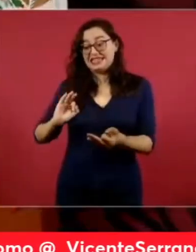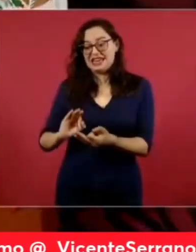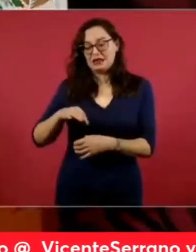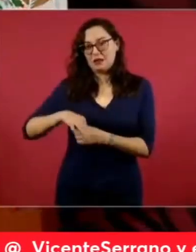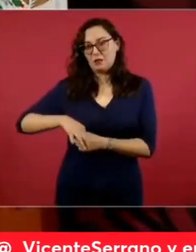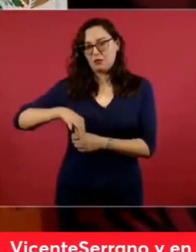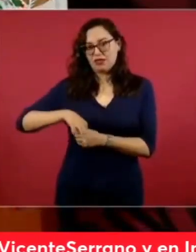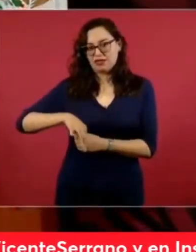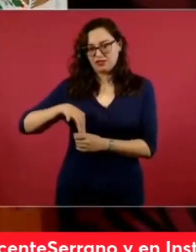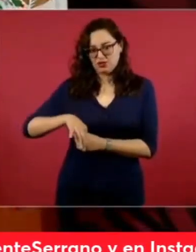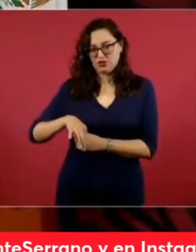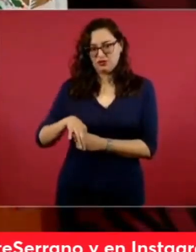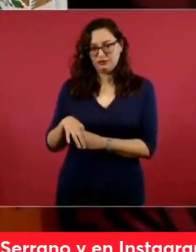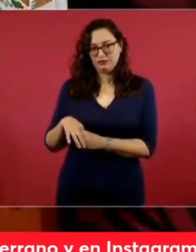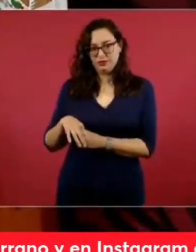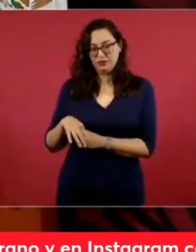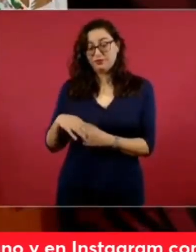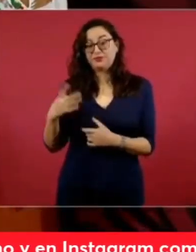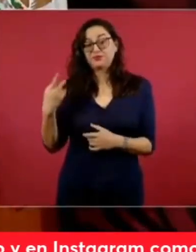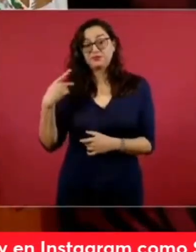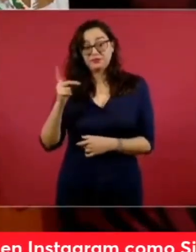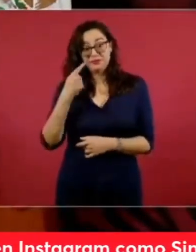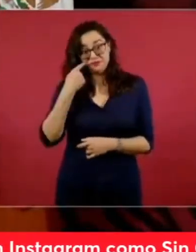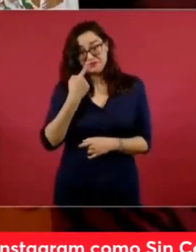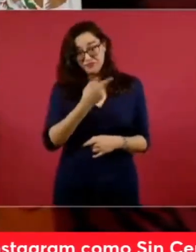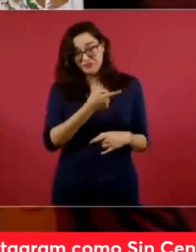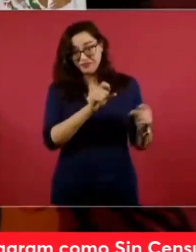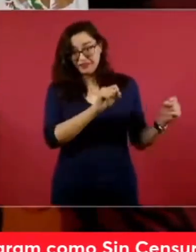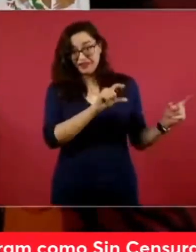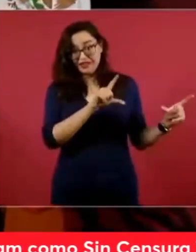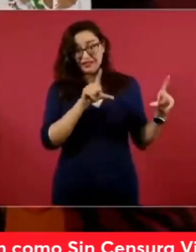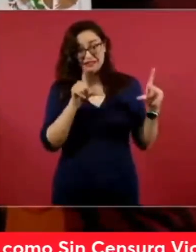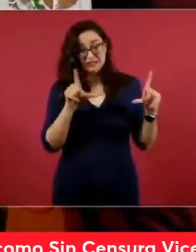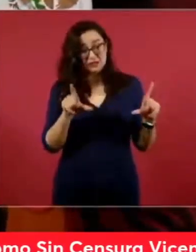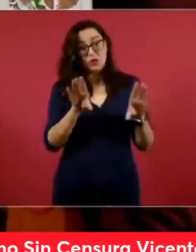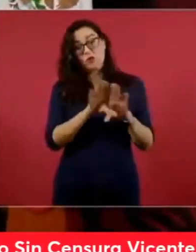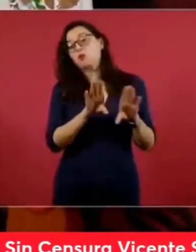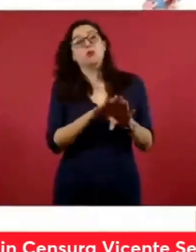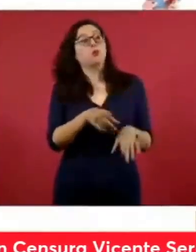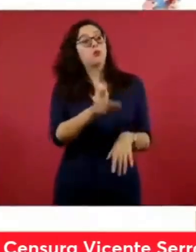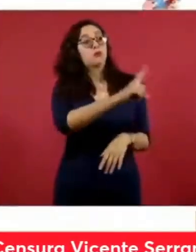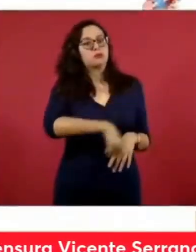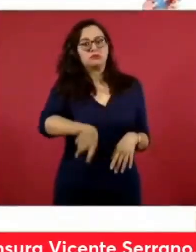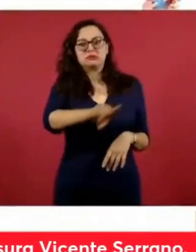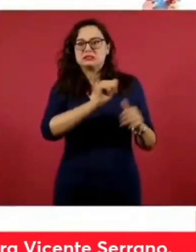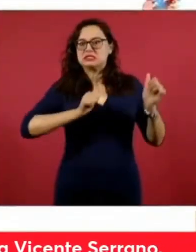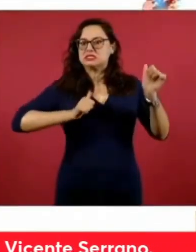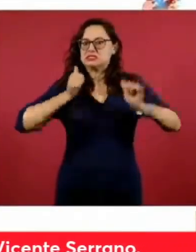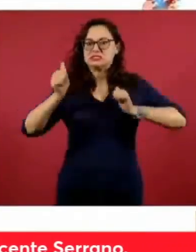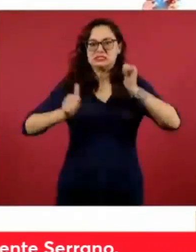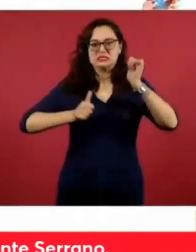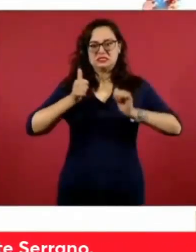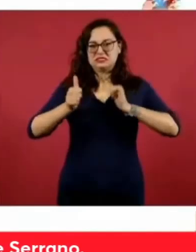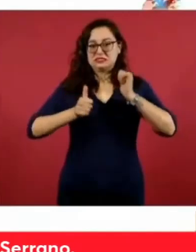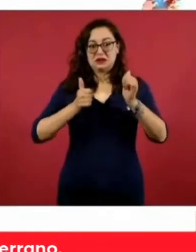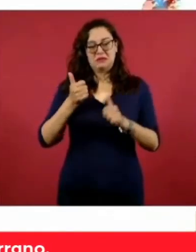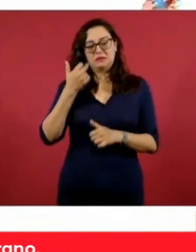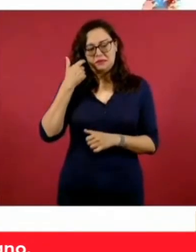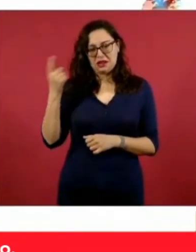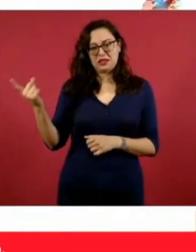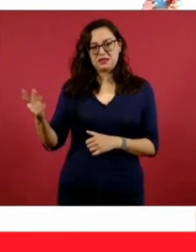días o 15, sin proponérselo, la Comisión Federal